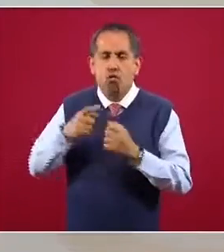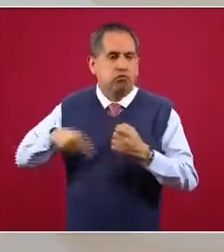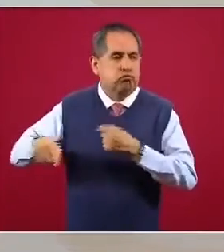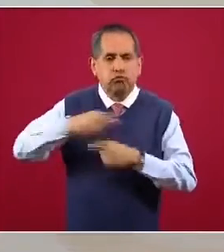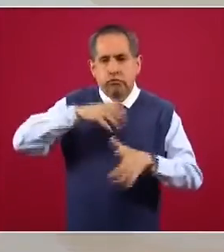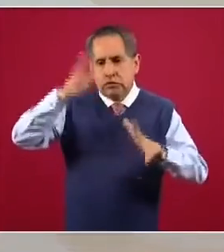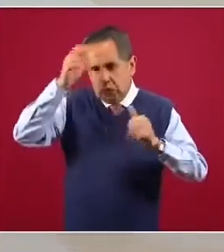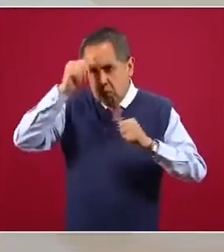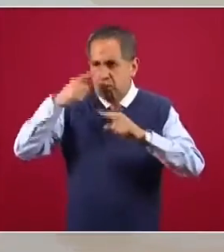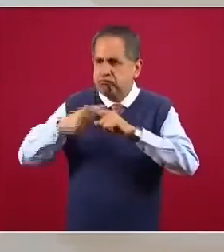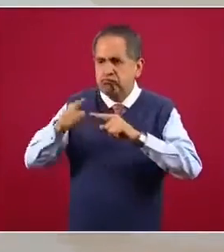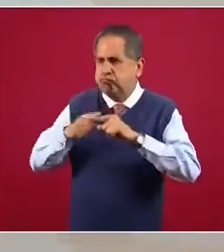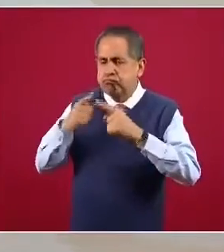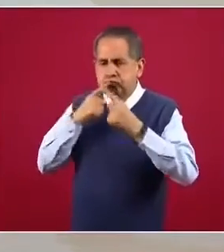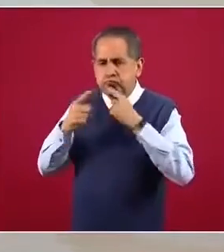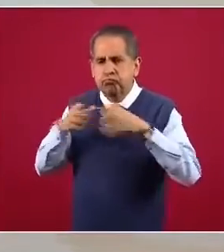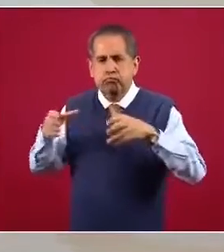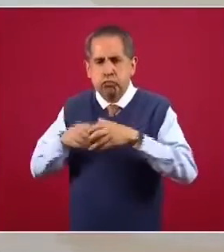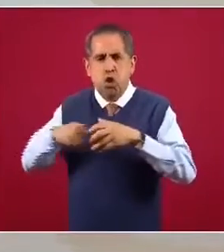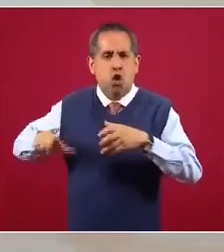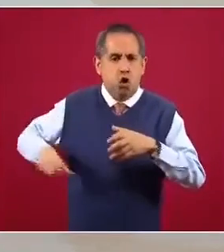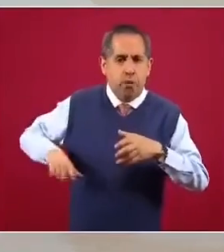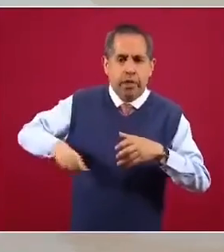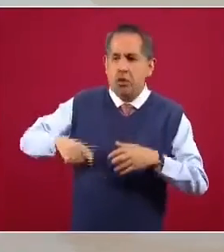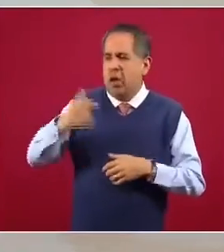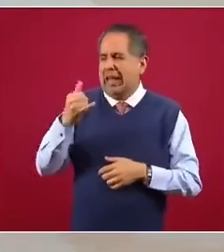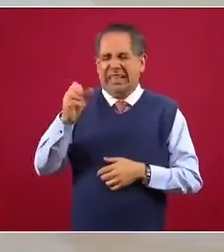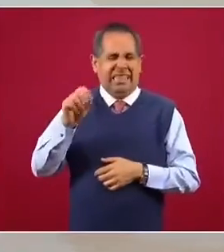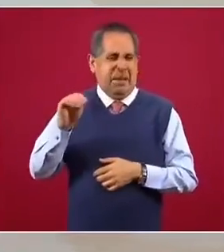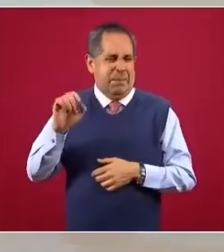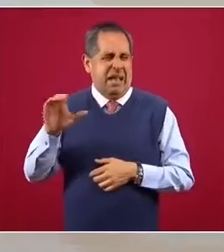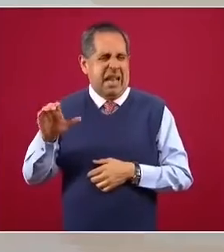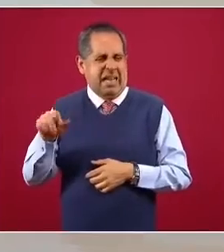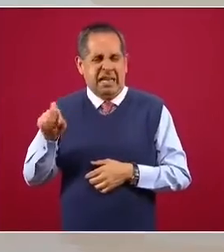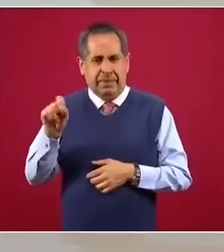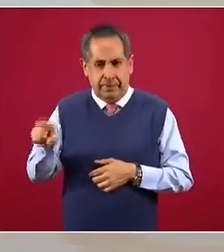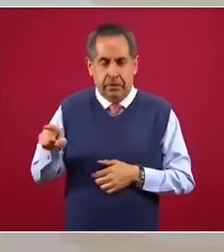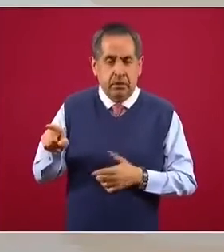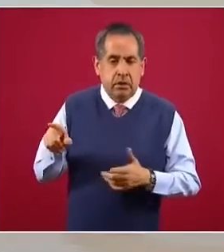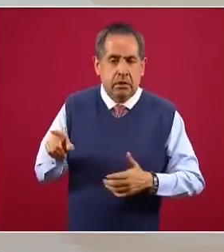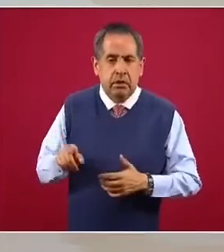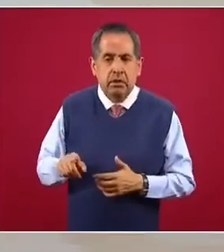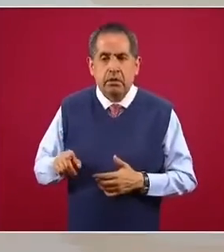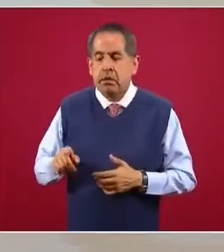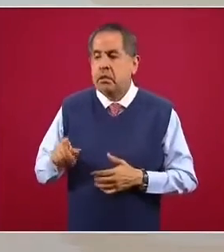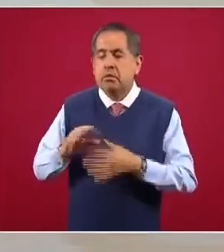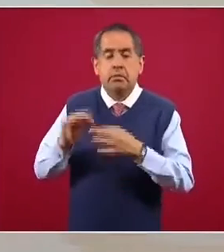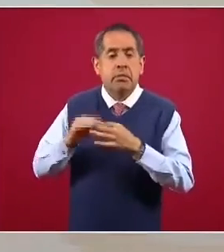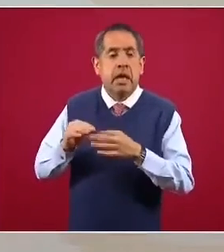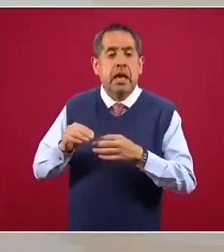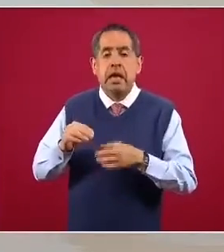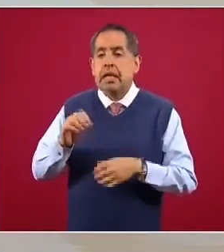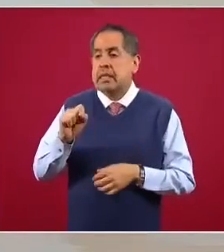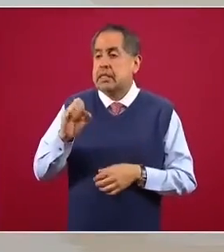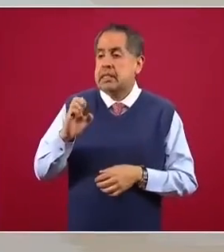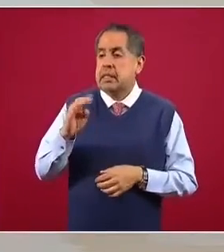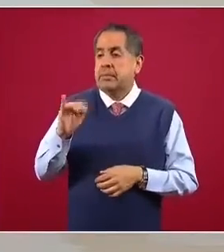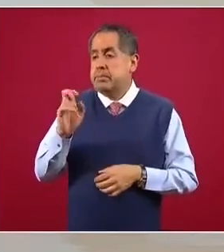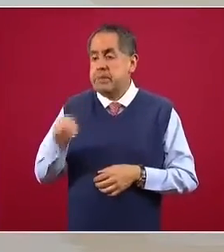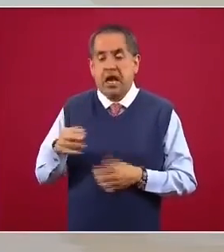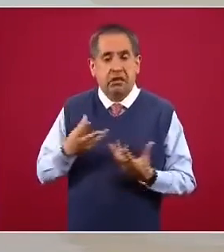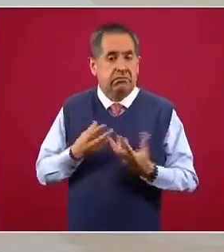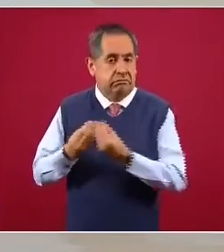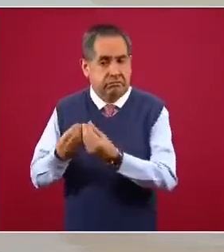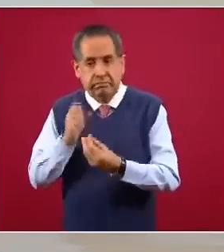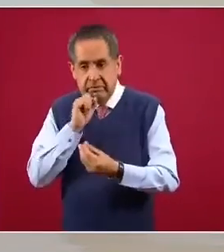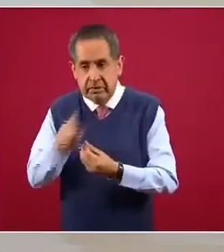con varios órganos del gobierno, los que son GISAMAC, nos guía la Secretaría del Bienestar